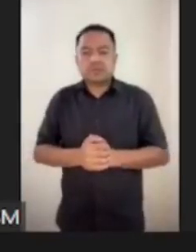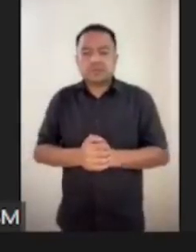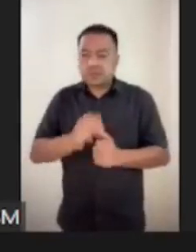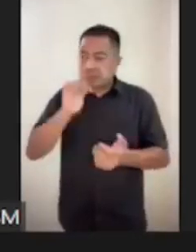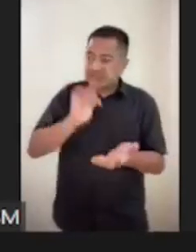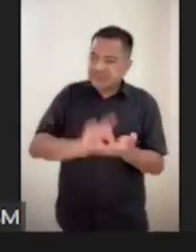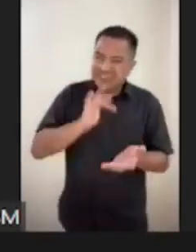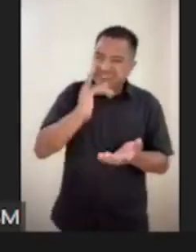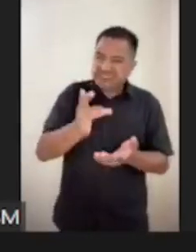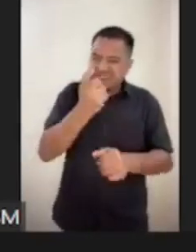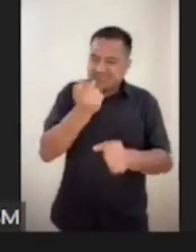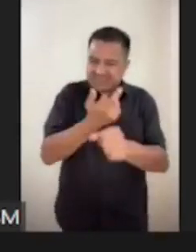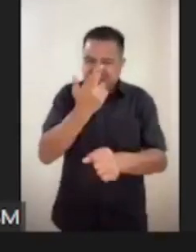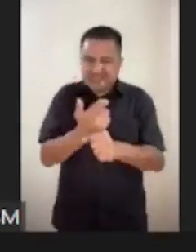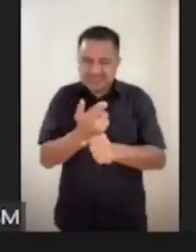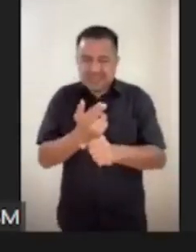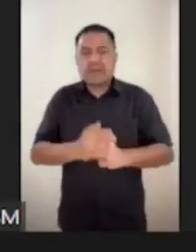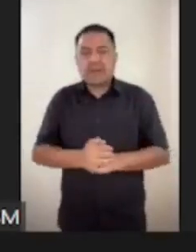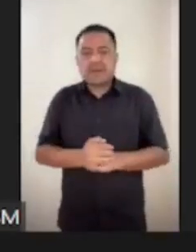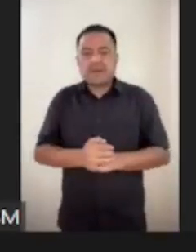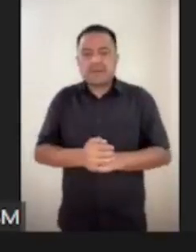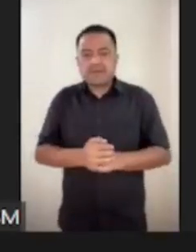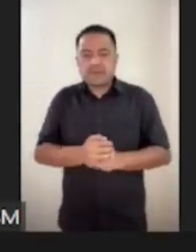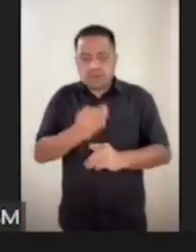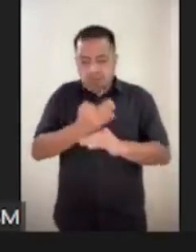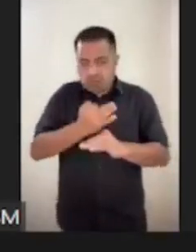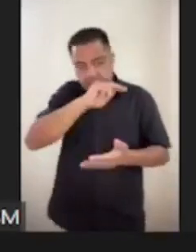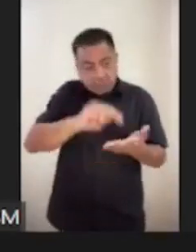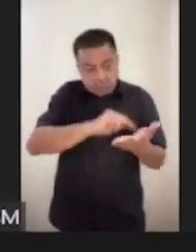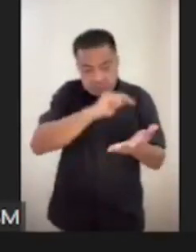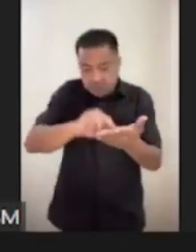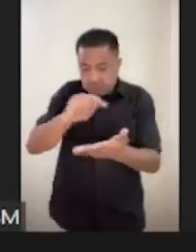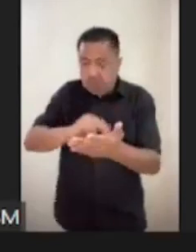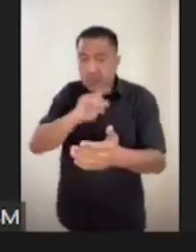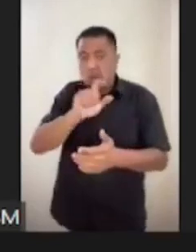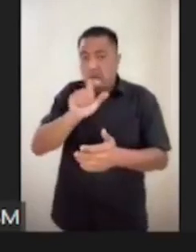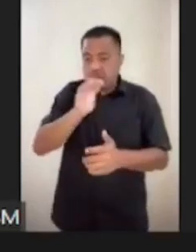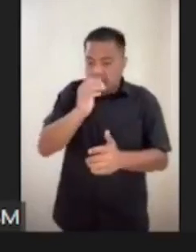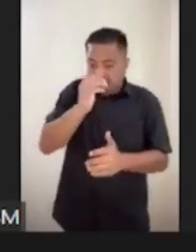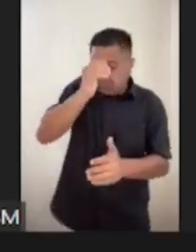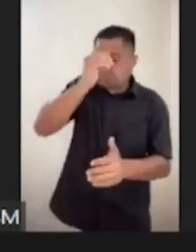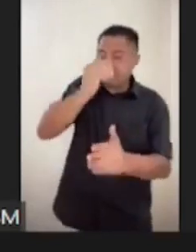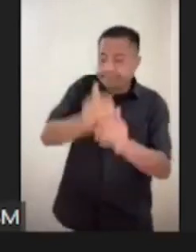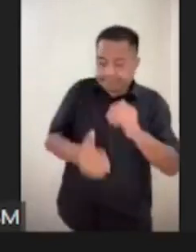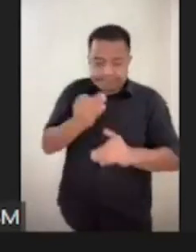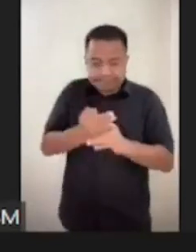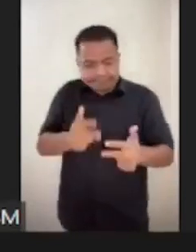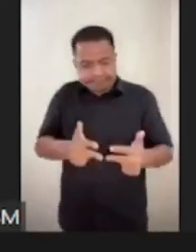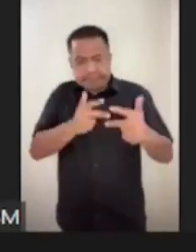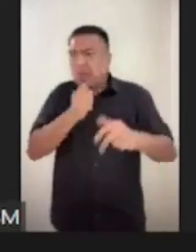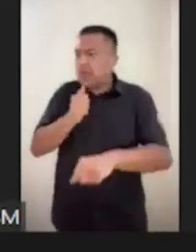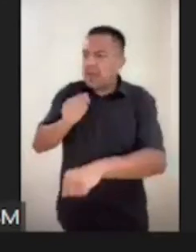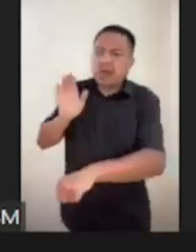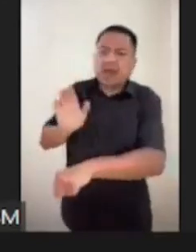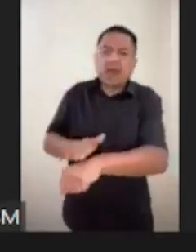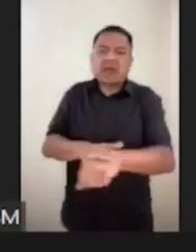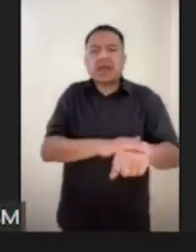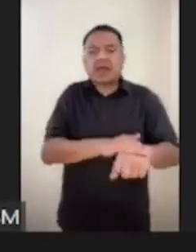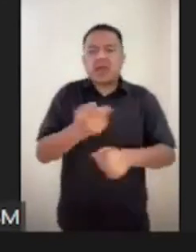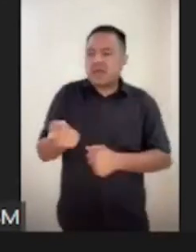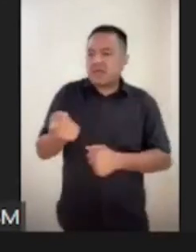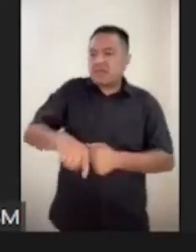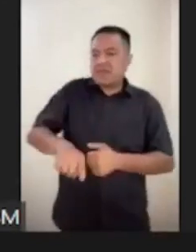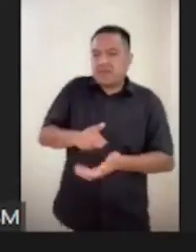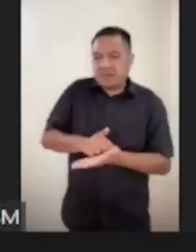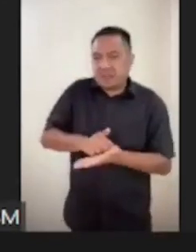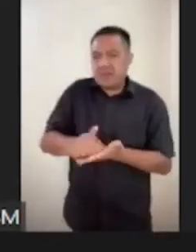Gracias, secretario. Recabe las firmas a la conclusión de la presente sesión y notifíquese como en derecho